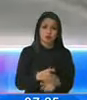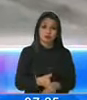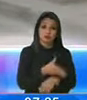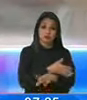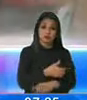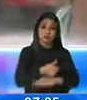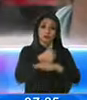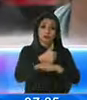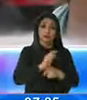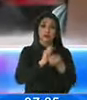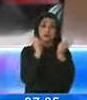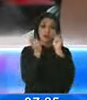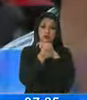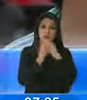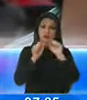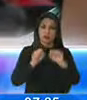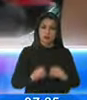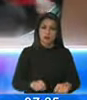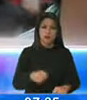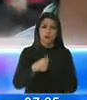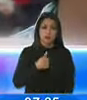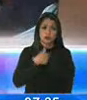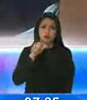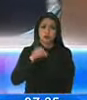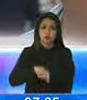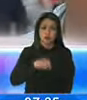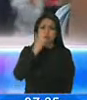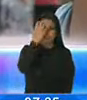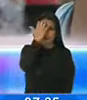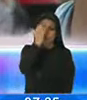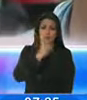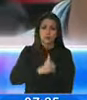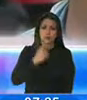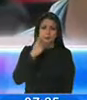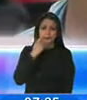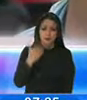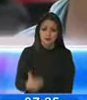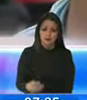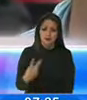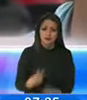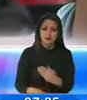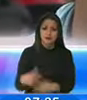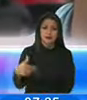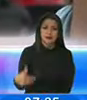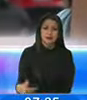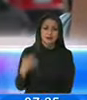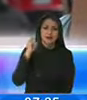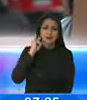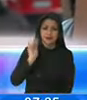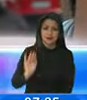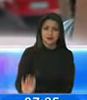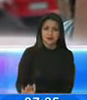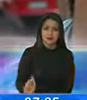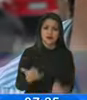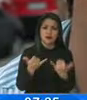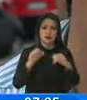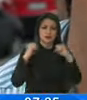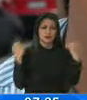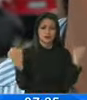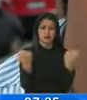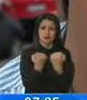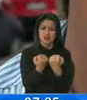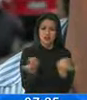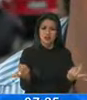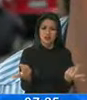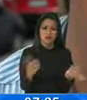hagan cambios. A mí me genera mucha preocupación porque soy padre de una niña y en esta sociedad que